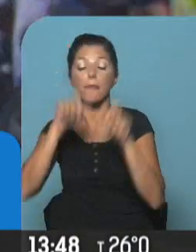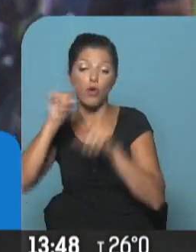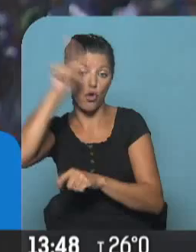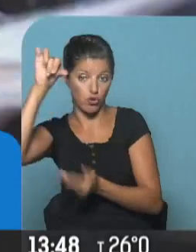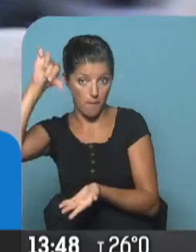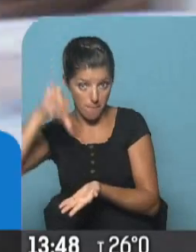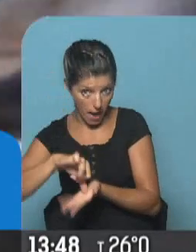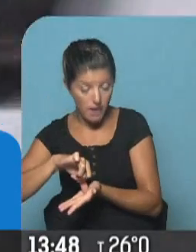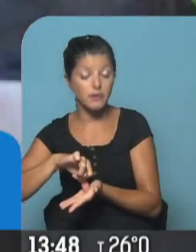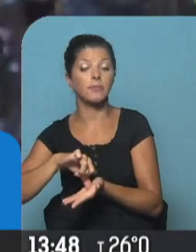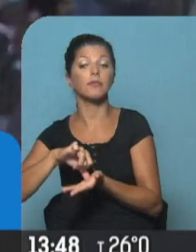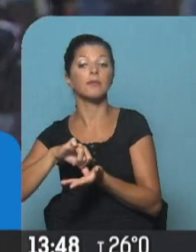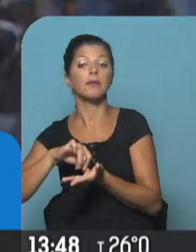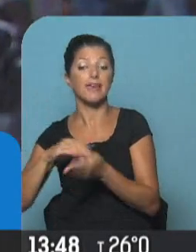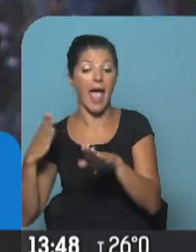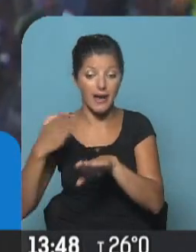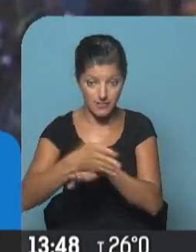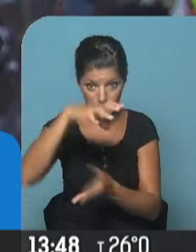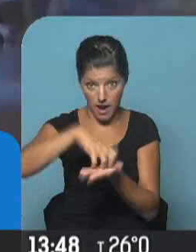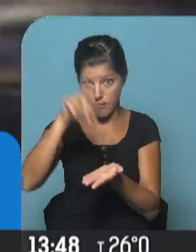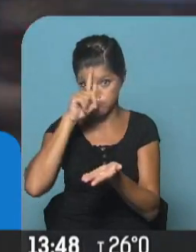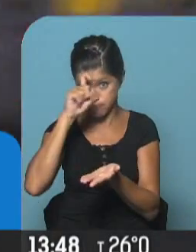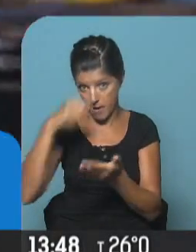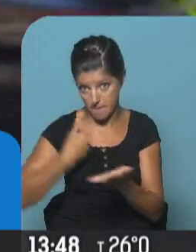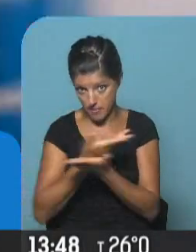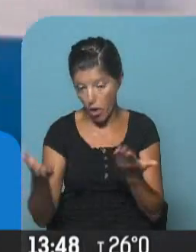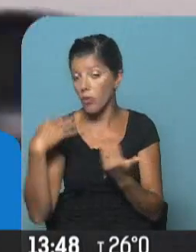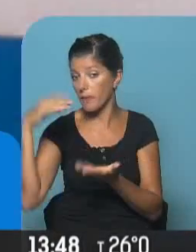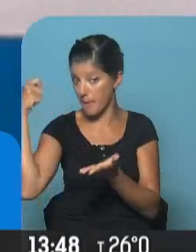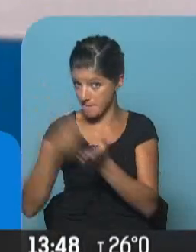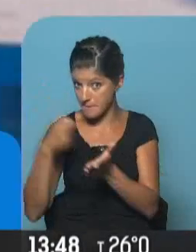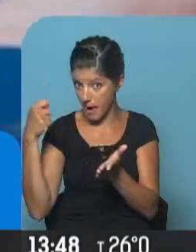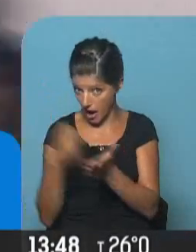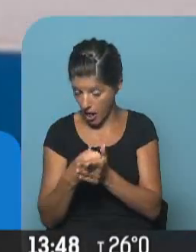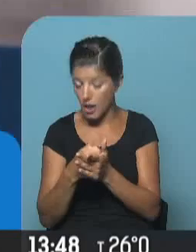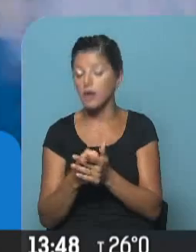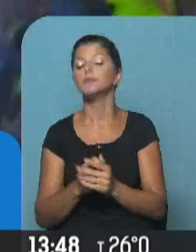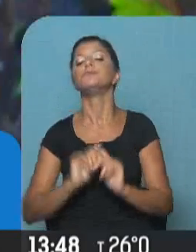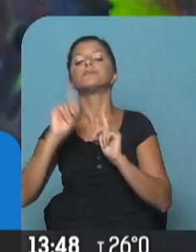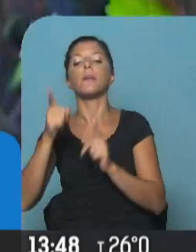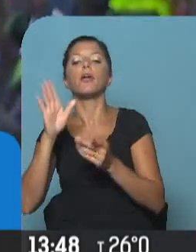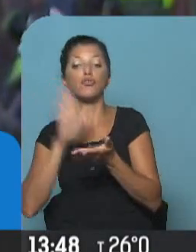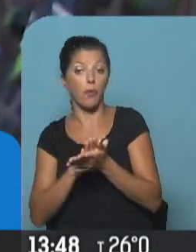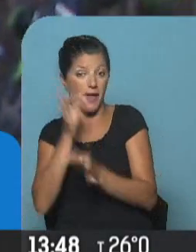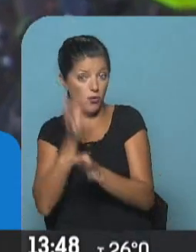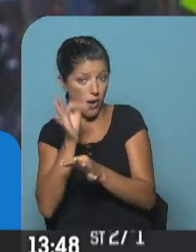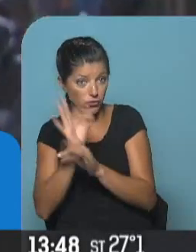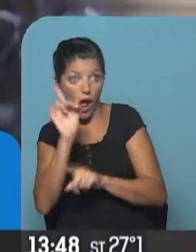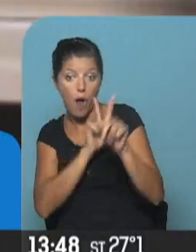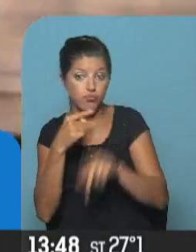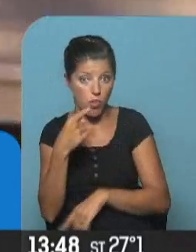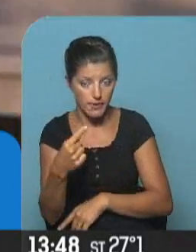ciudadanos extranjeros que se atiendan en materia de salud en la República Argentina. Esto también se habló en materia de educación, por ejemplo,